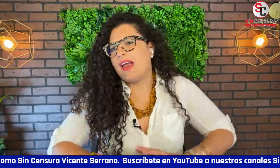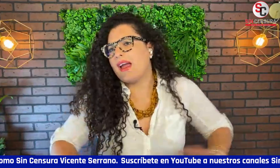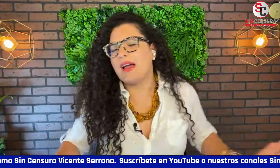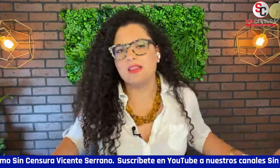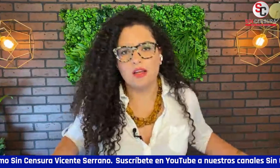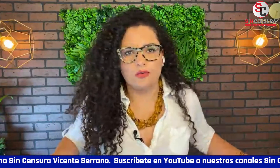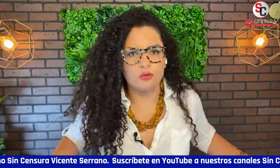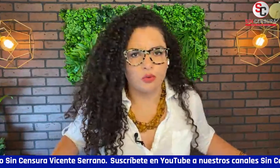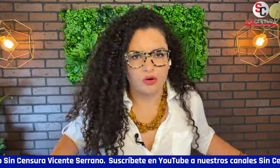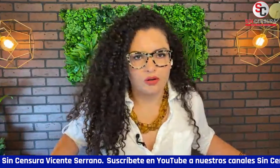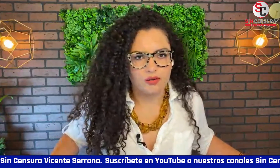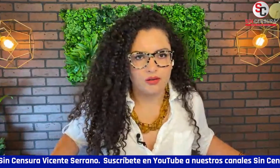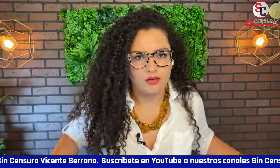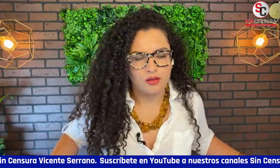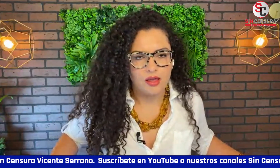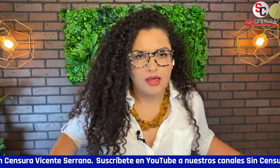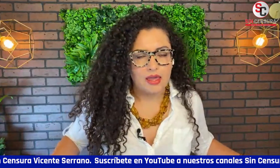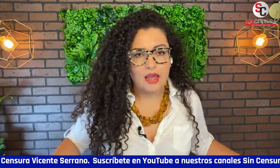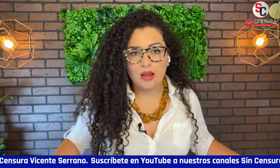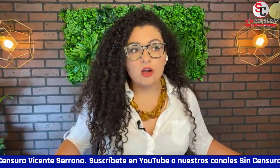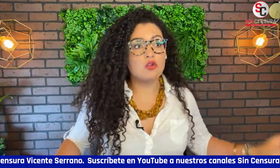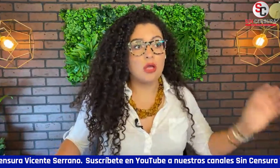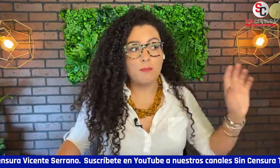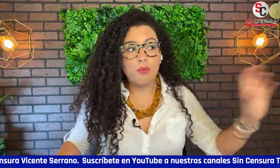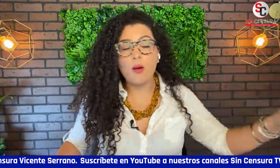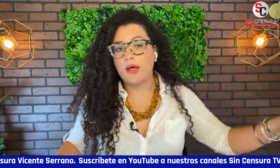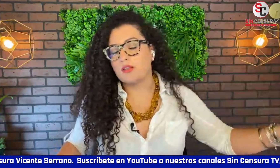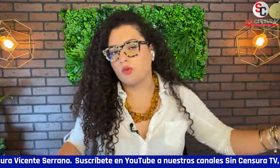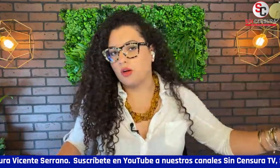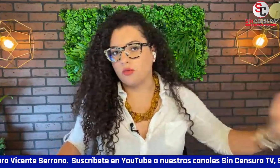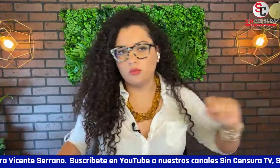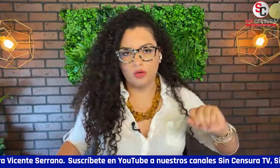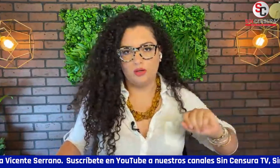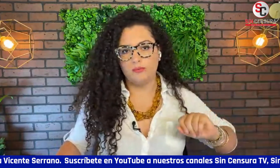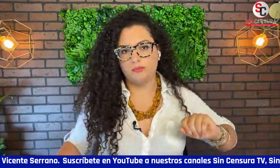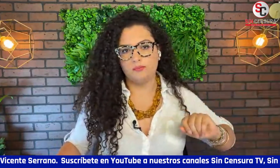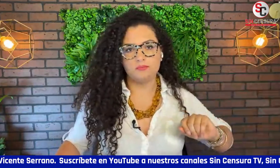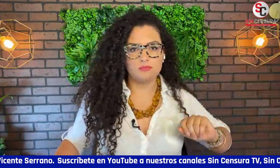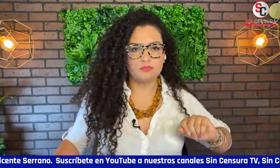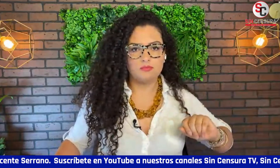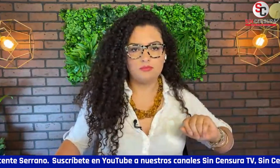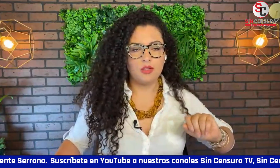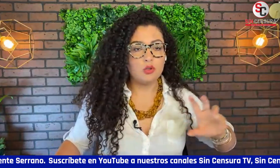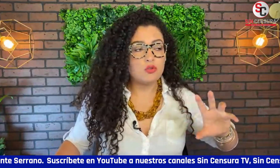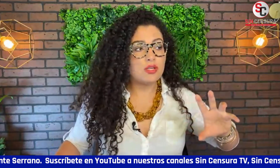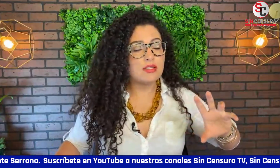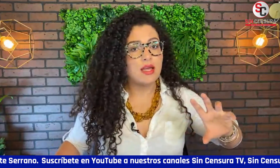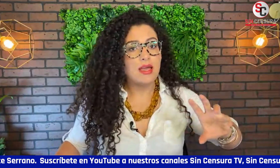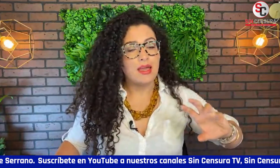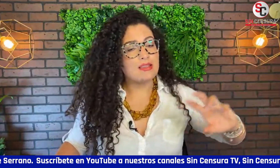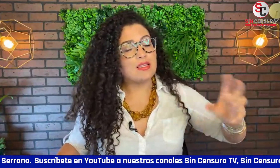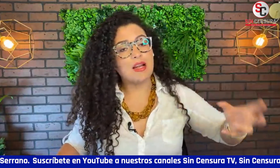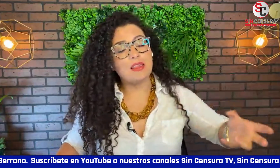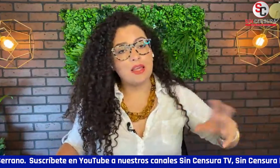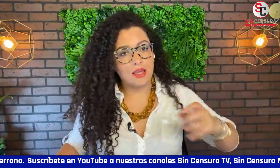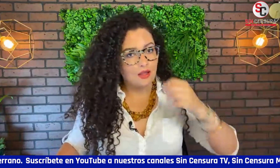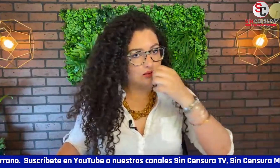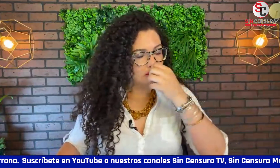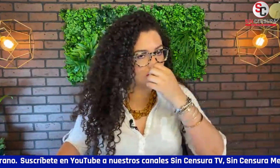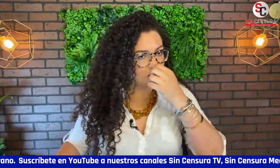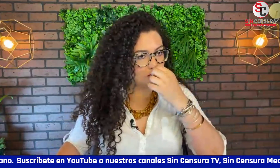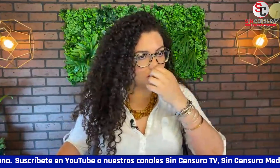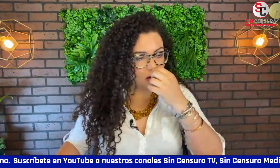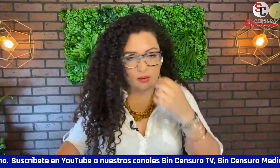le reencanta el fútbol. Y los embodas con el fútbol. Entonces, esa